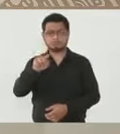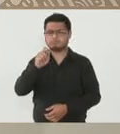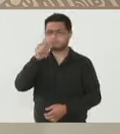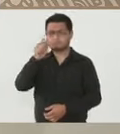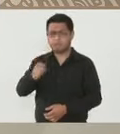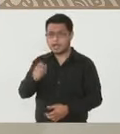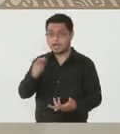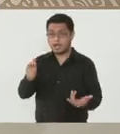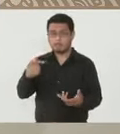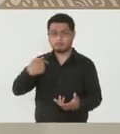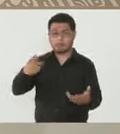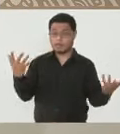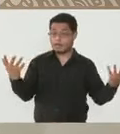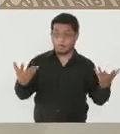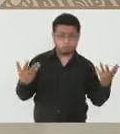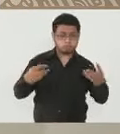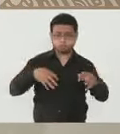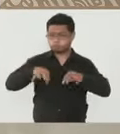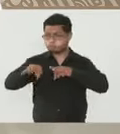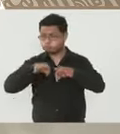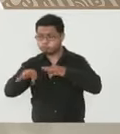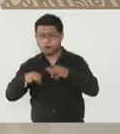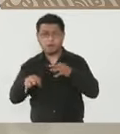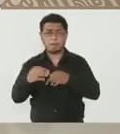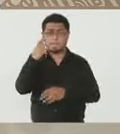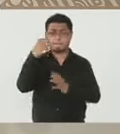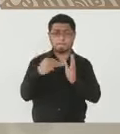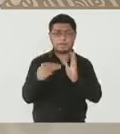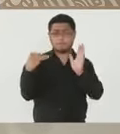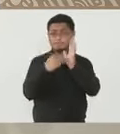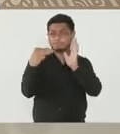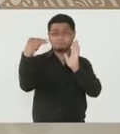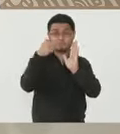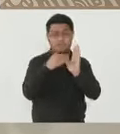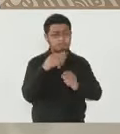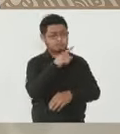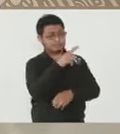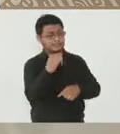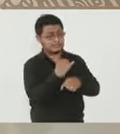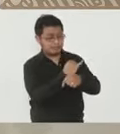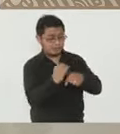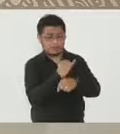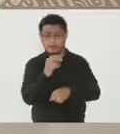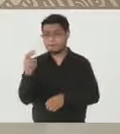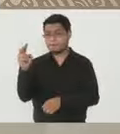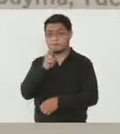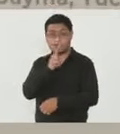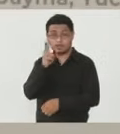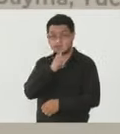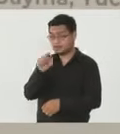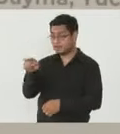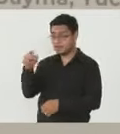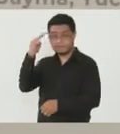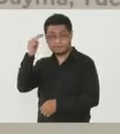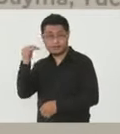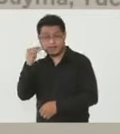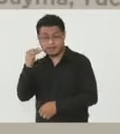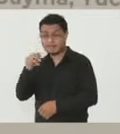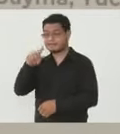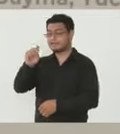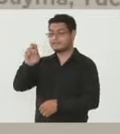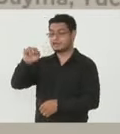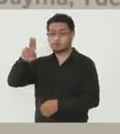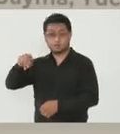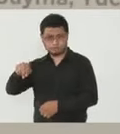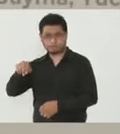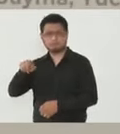obras de casi 1,000,000,000 de pesos en los municipios de Izamal, Valladolid, Mérida y Tinum, municipios por donde va a pasar